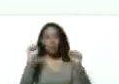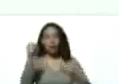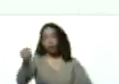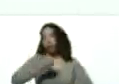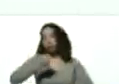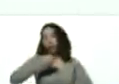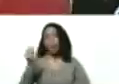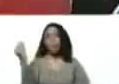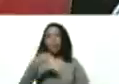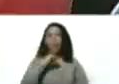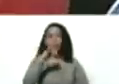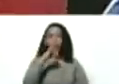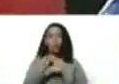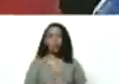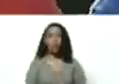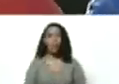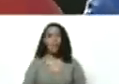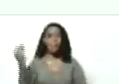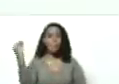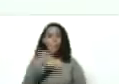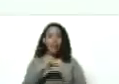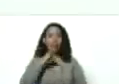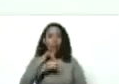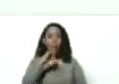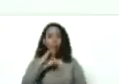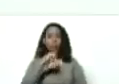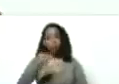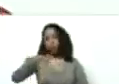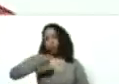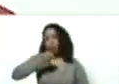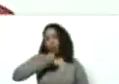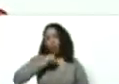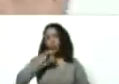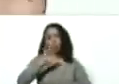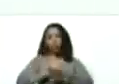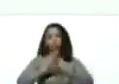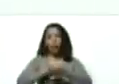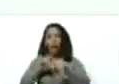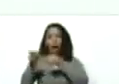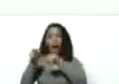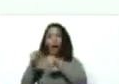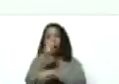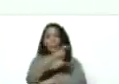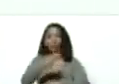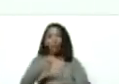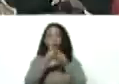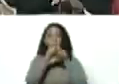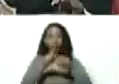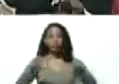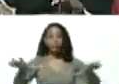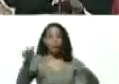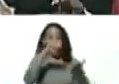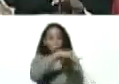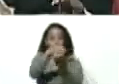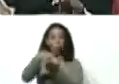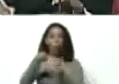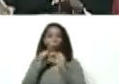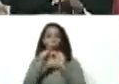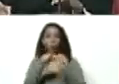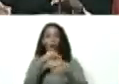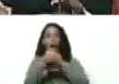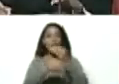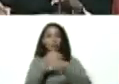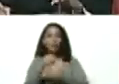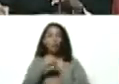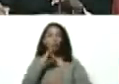más detalles con más detalles damos la rueda de prensa informamos y allí la gente se va a desplegar a los estados para seguir dándole